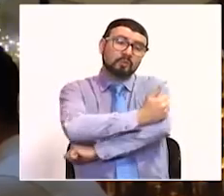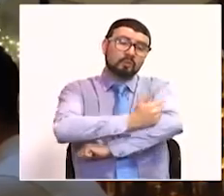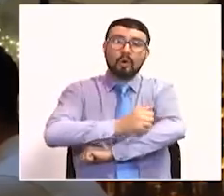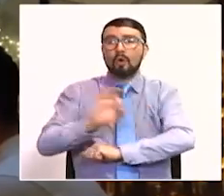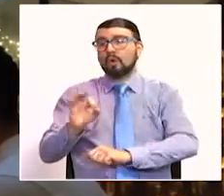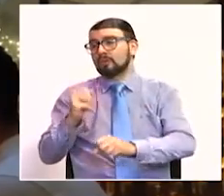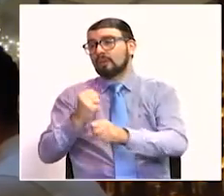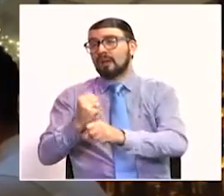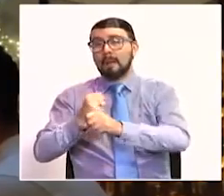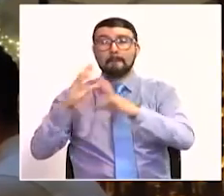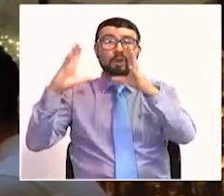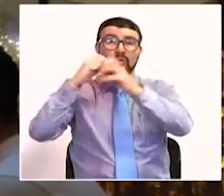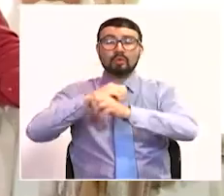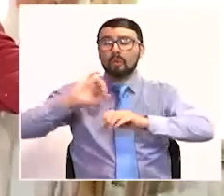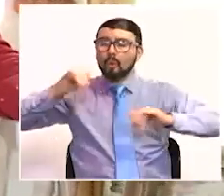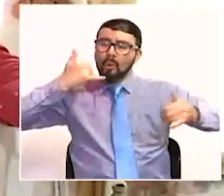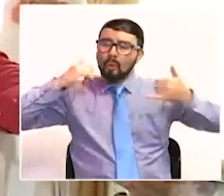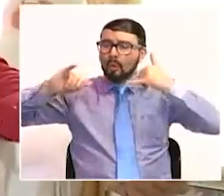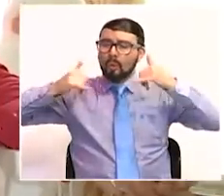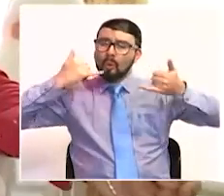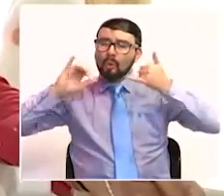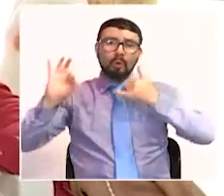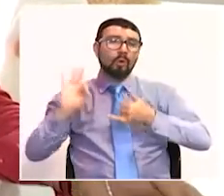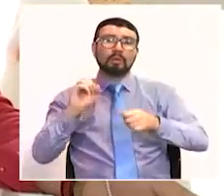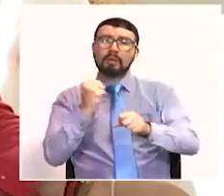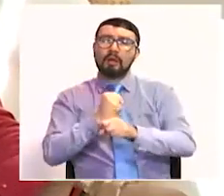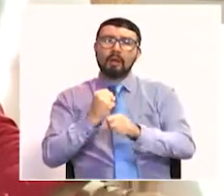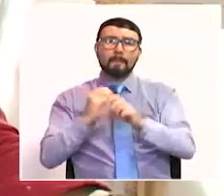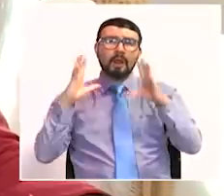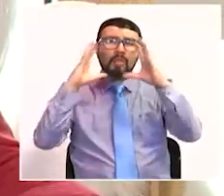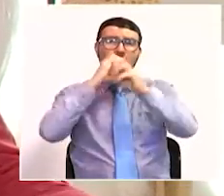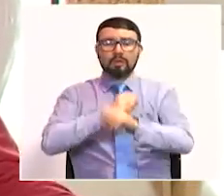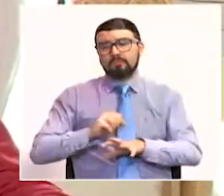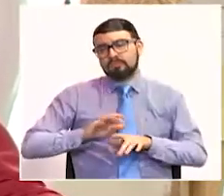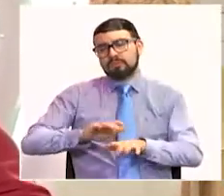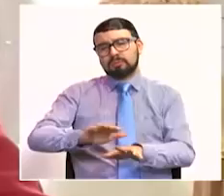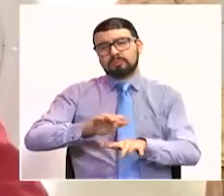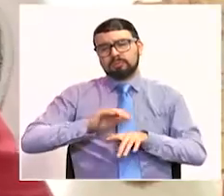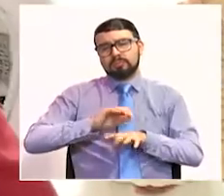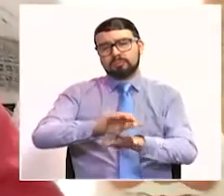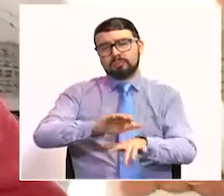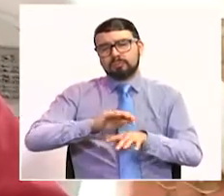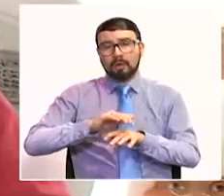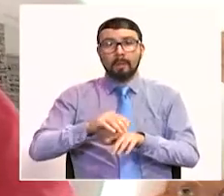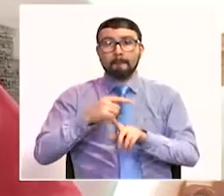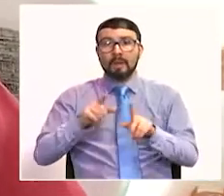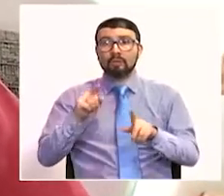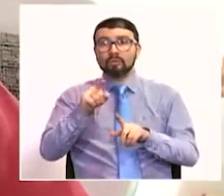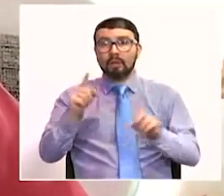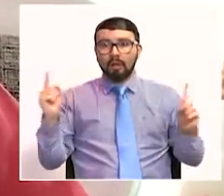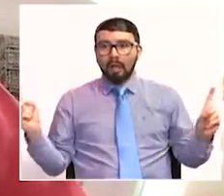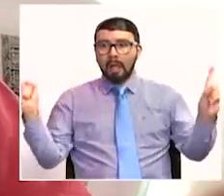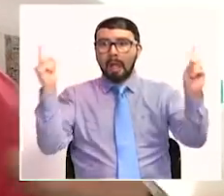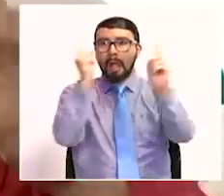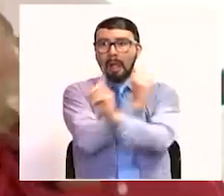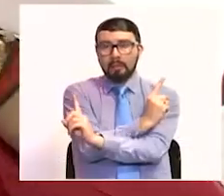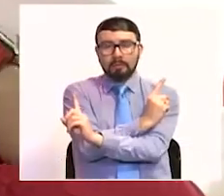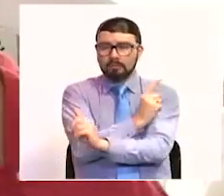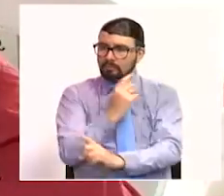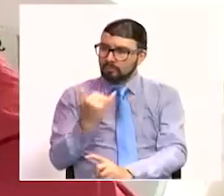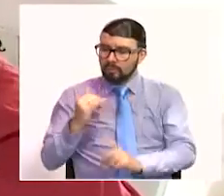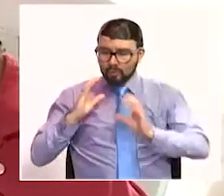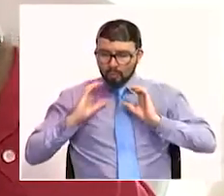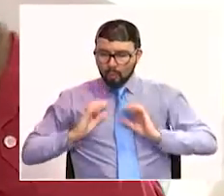center, en una fábrica de confecciones y demás. Pero cuando el día se vuelve noche y viceversa, el cuerpo tiene un